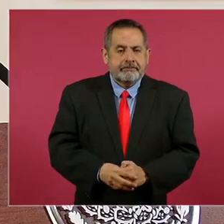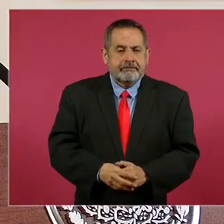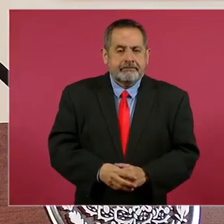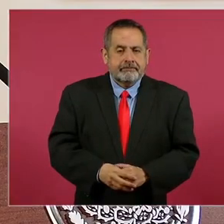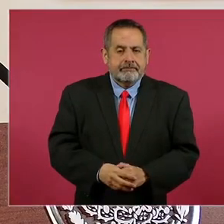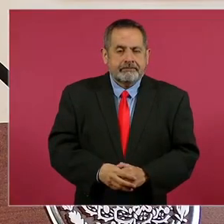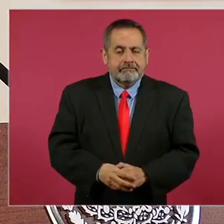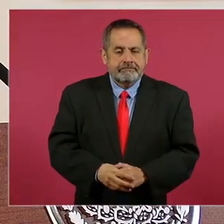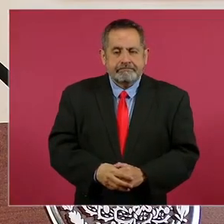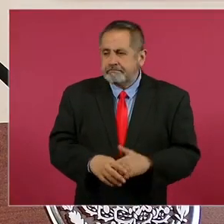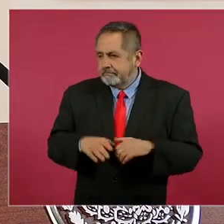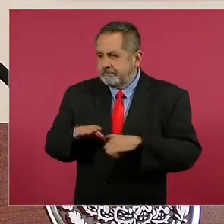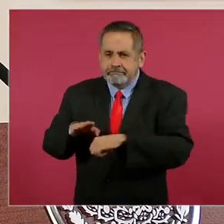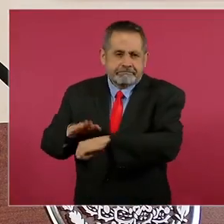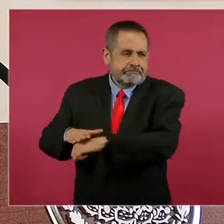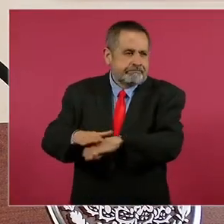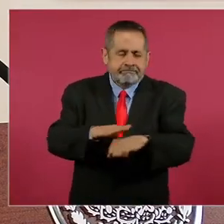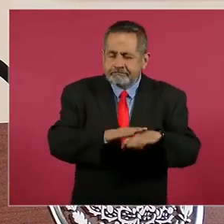para todos.